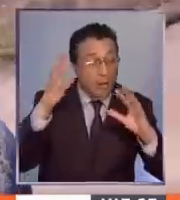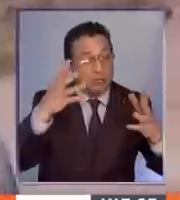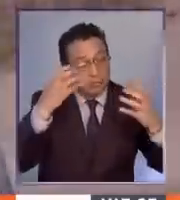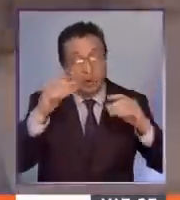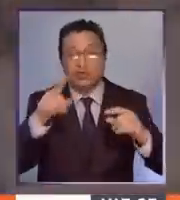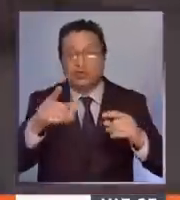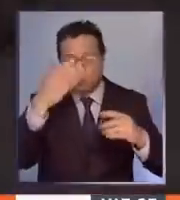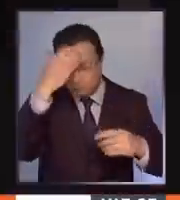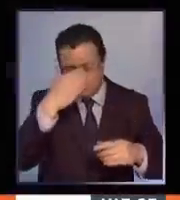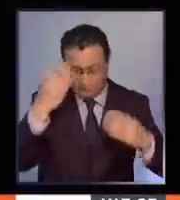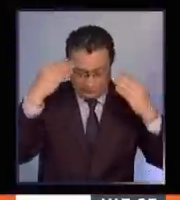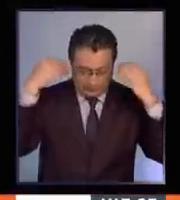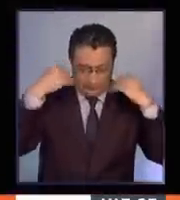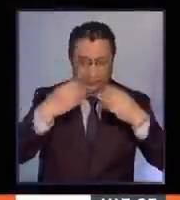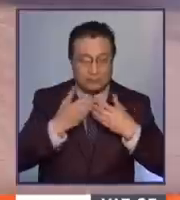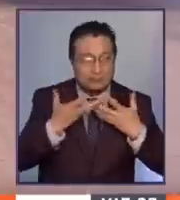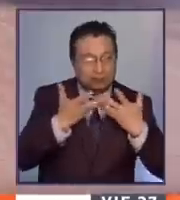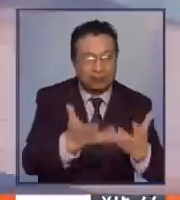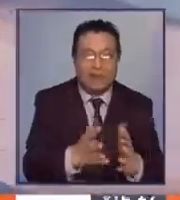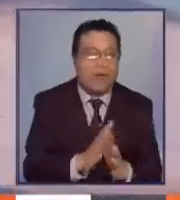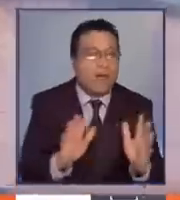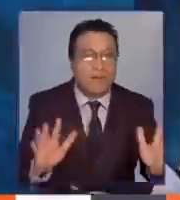ti.